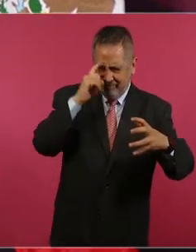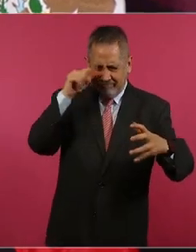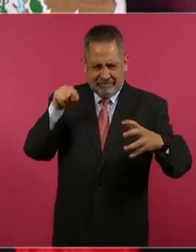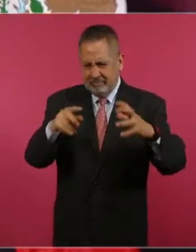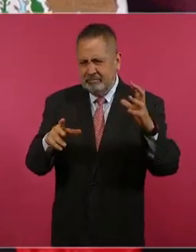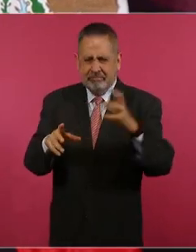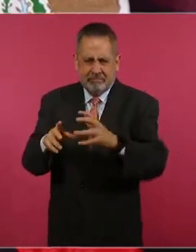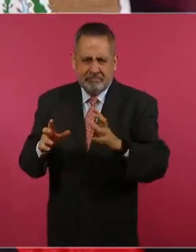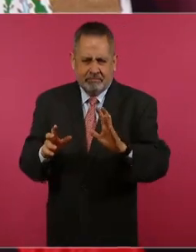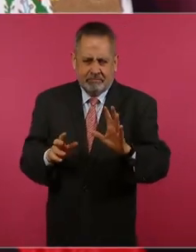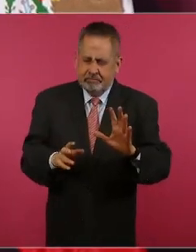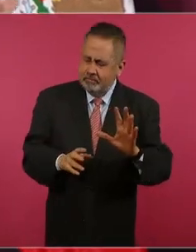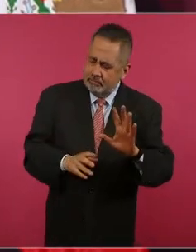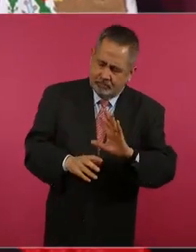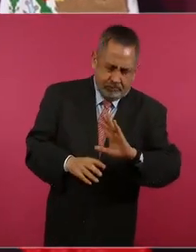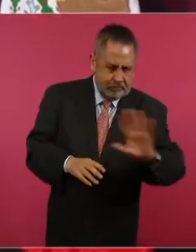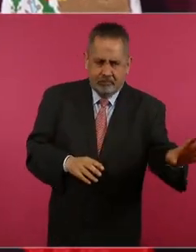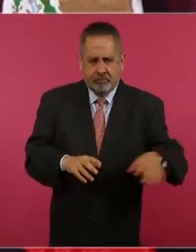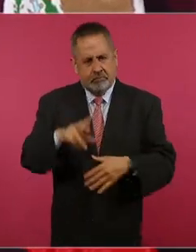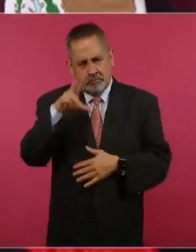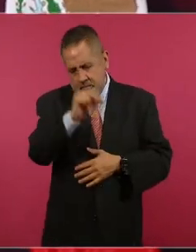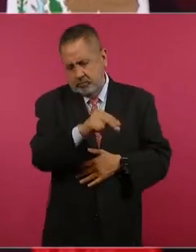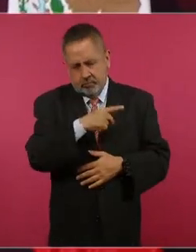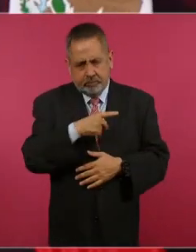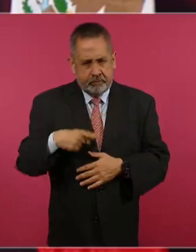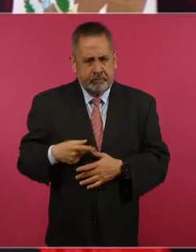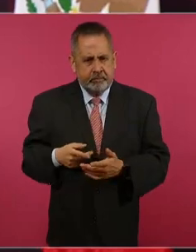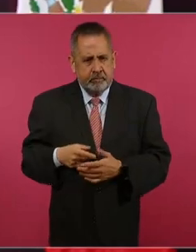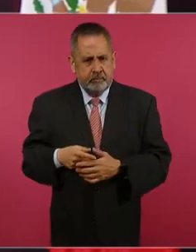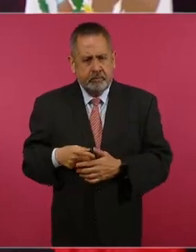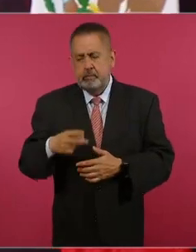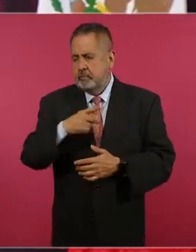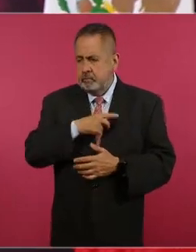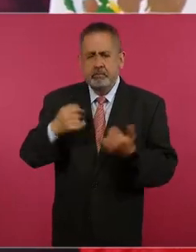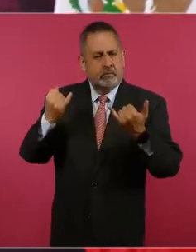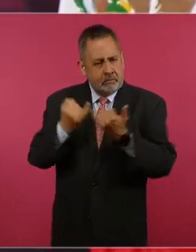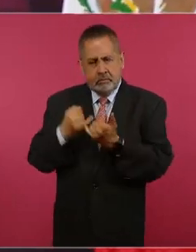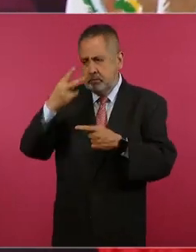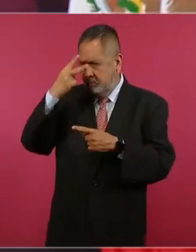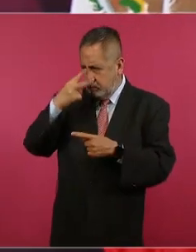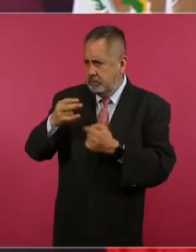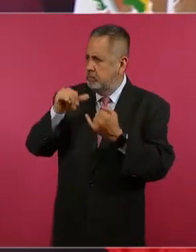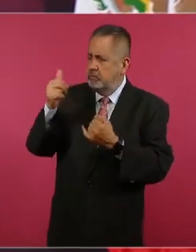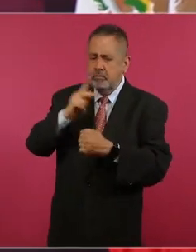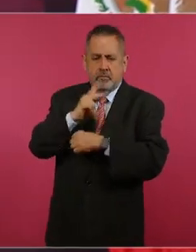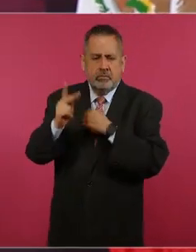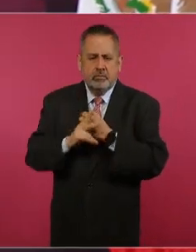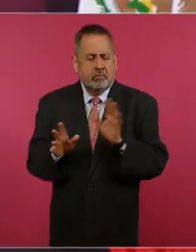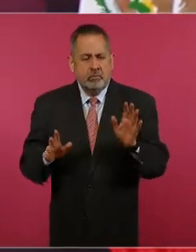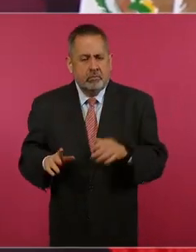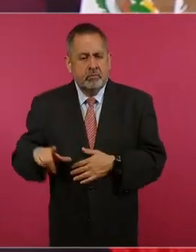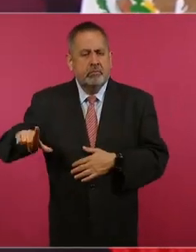que la política exterior, como es en México y en otros países, corresponde al gobierno federal.